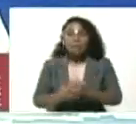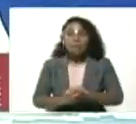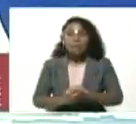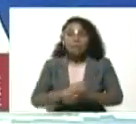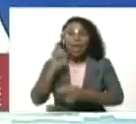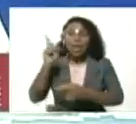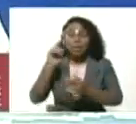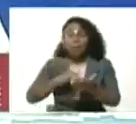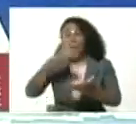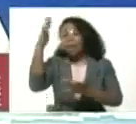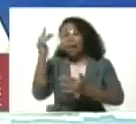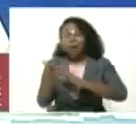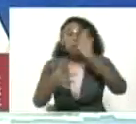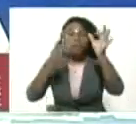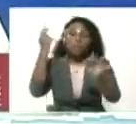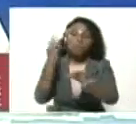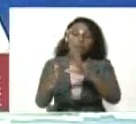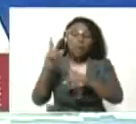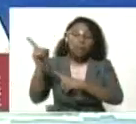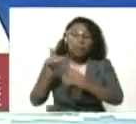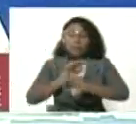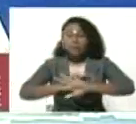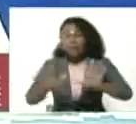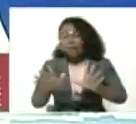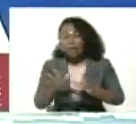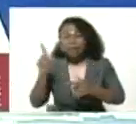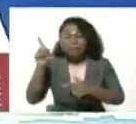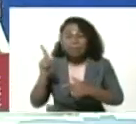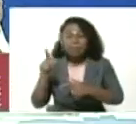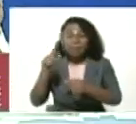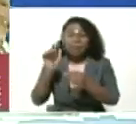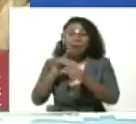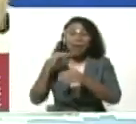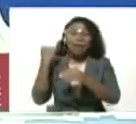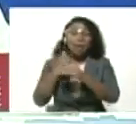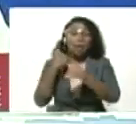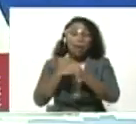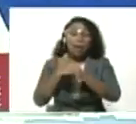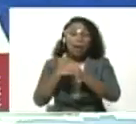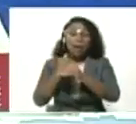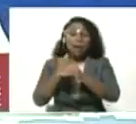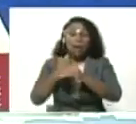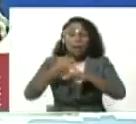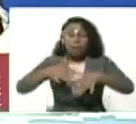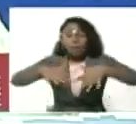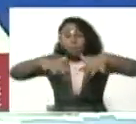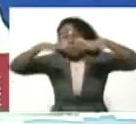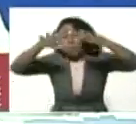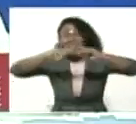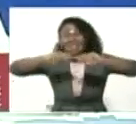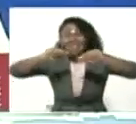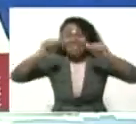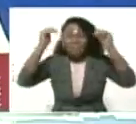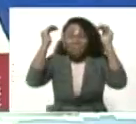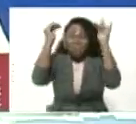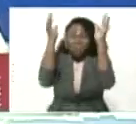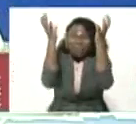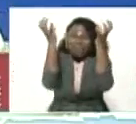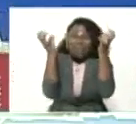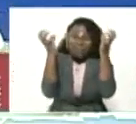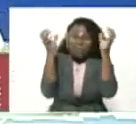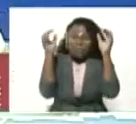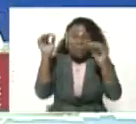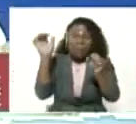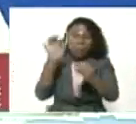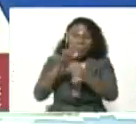Esto es un milagro, porque esa estación eléctrica estaba debajo del lodo, el lodo ya seco.